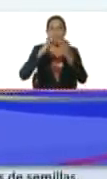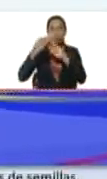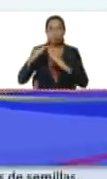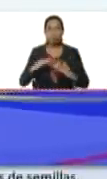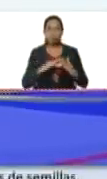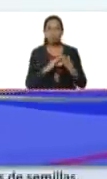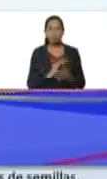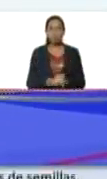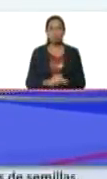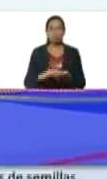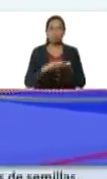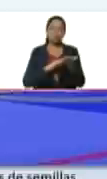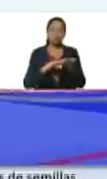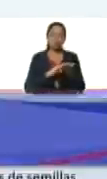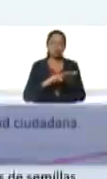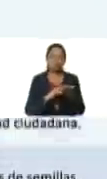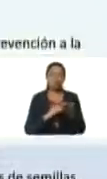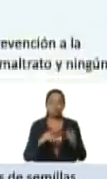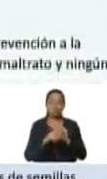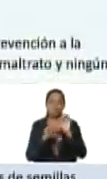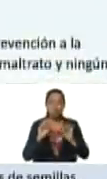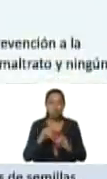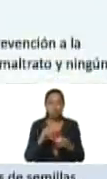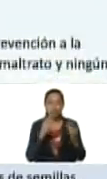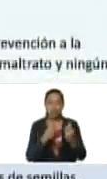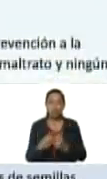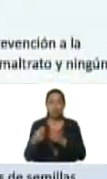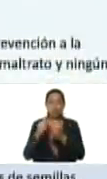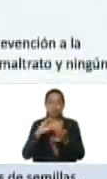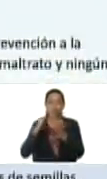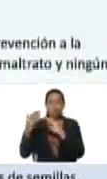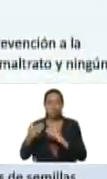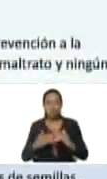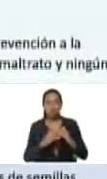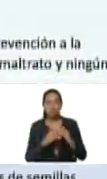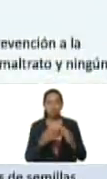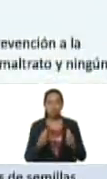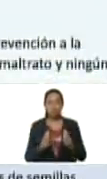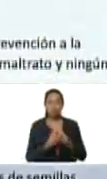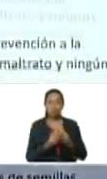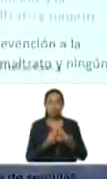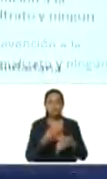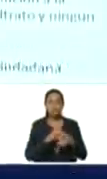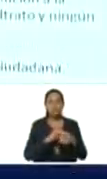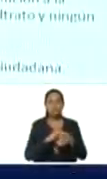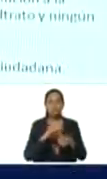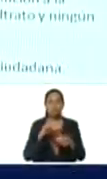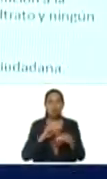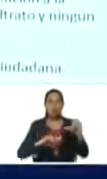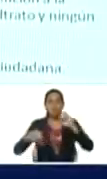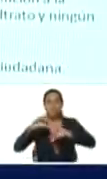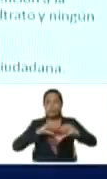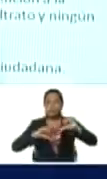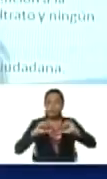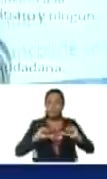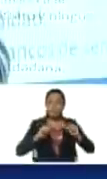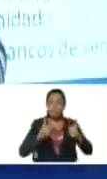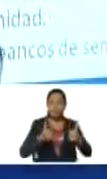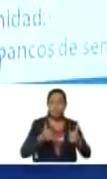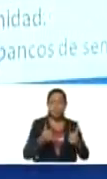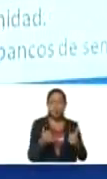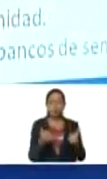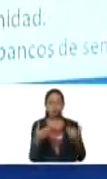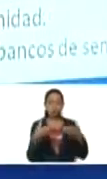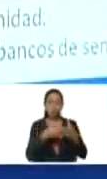y consolidar la economía comunitaria. Con el Ministerio de Ciencia, ya en 41 cuadrantes empezamos la red de semillas.